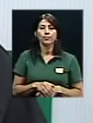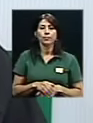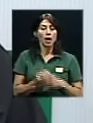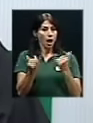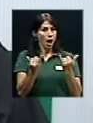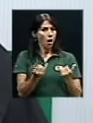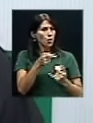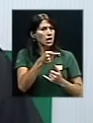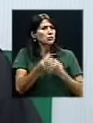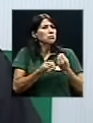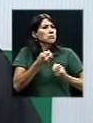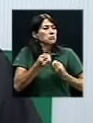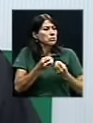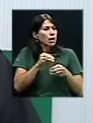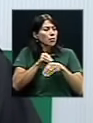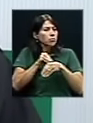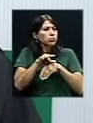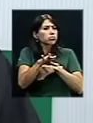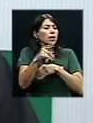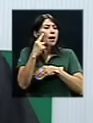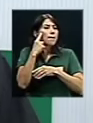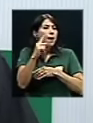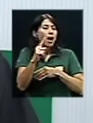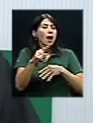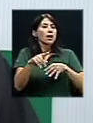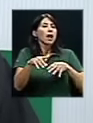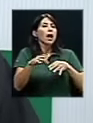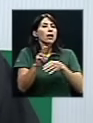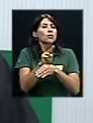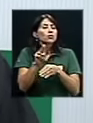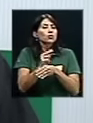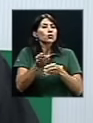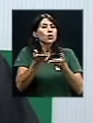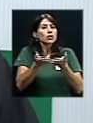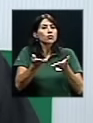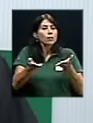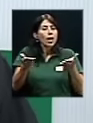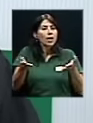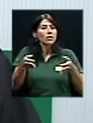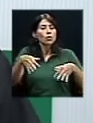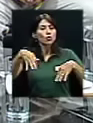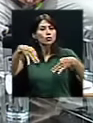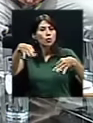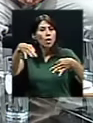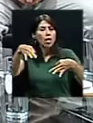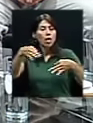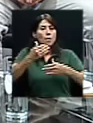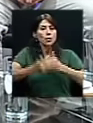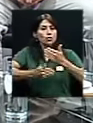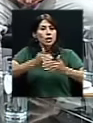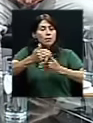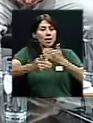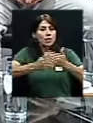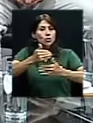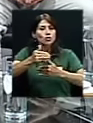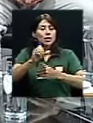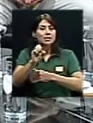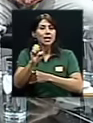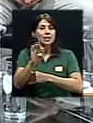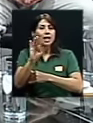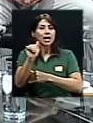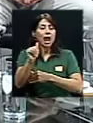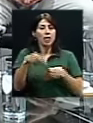implicaciones tendría para la dinámica de los instrumentos, los procedimientos de SETENA, darle estas prerrogativas a